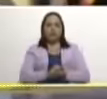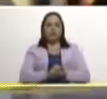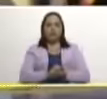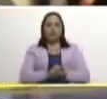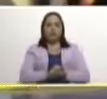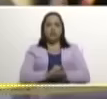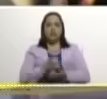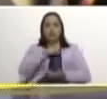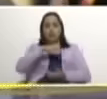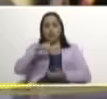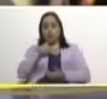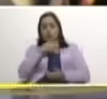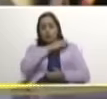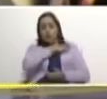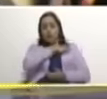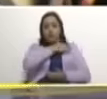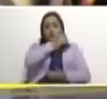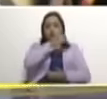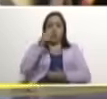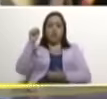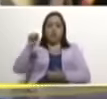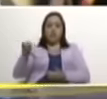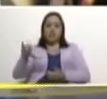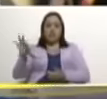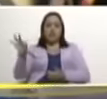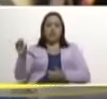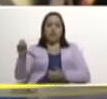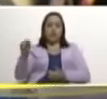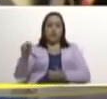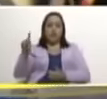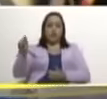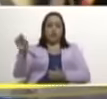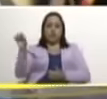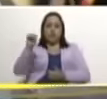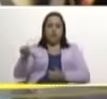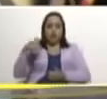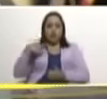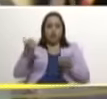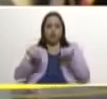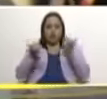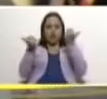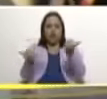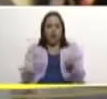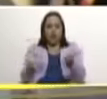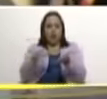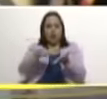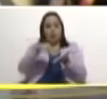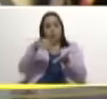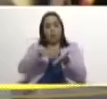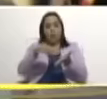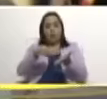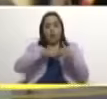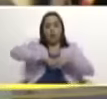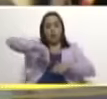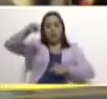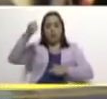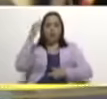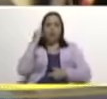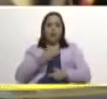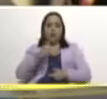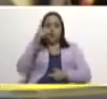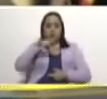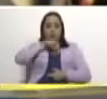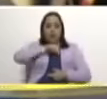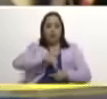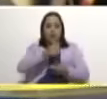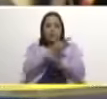de nuestro general, le he entregado la espada de Bolívar y la Orden Libertadores de Venezuela